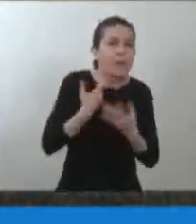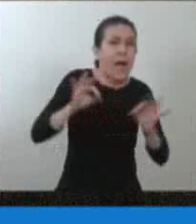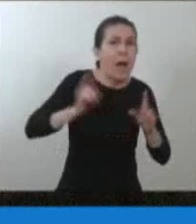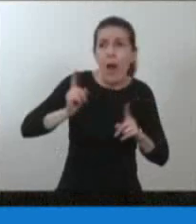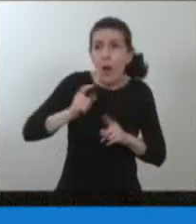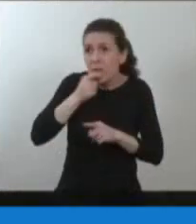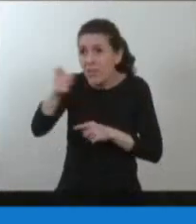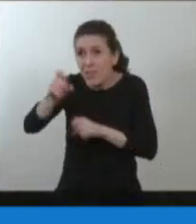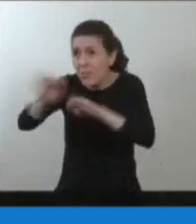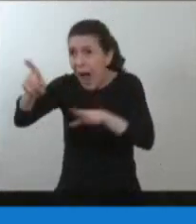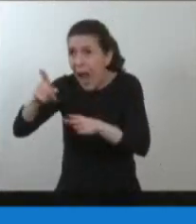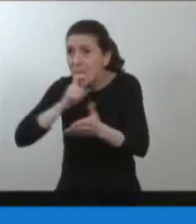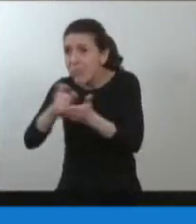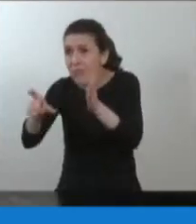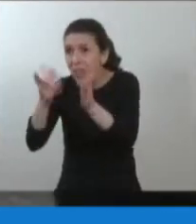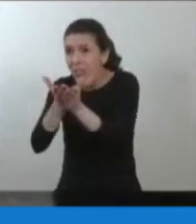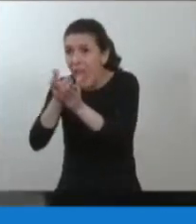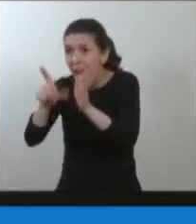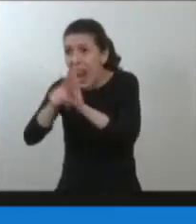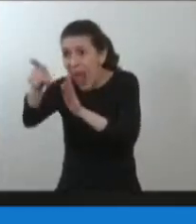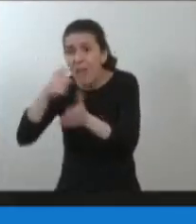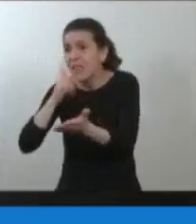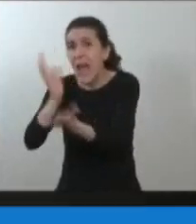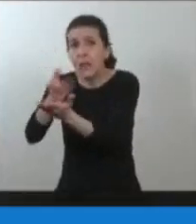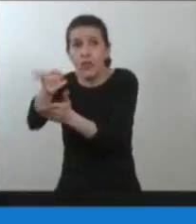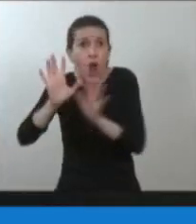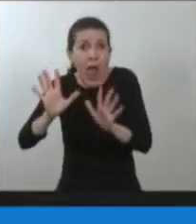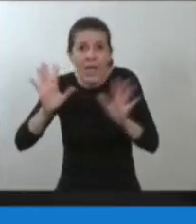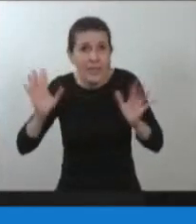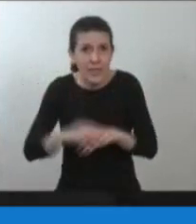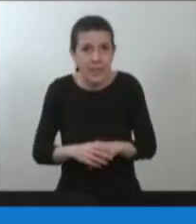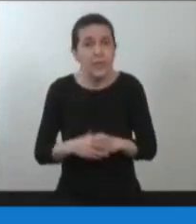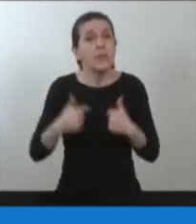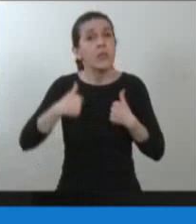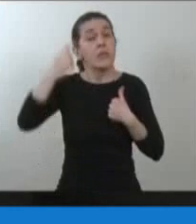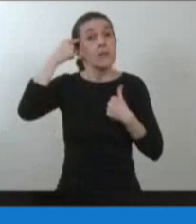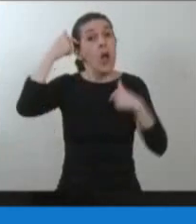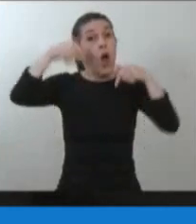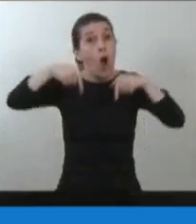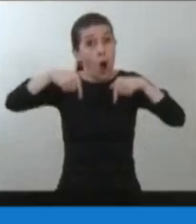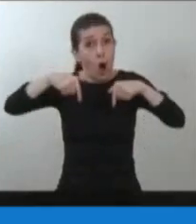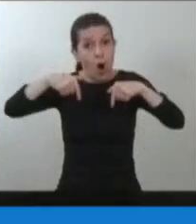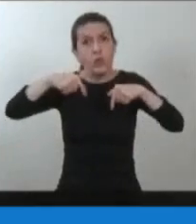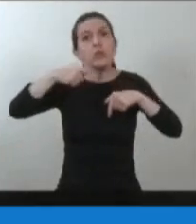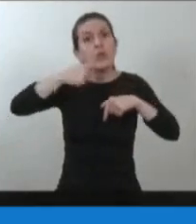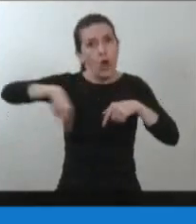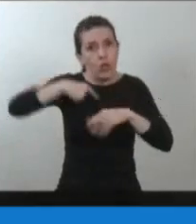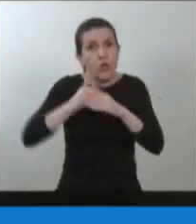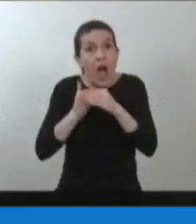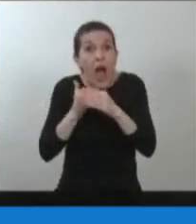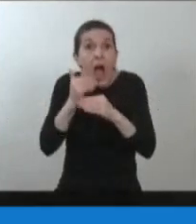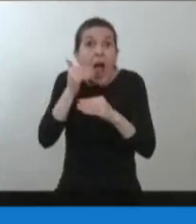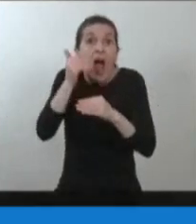de que actuó mal eso es creo que hoy estamos dando un paso